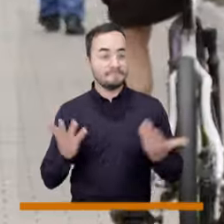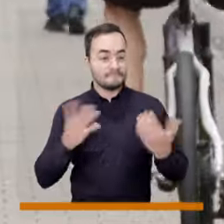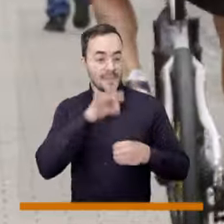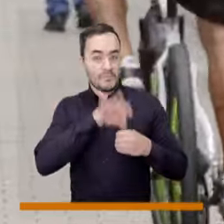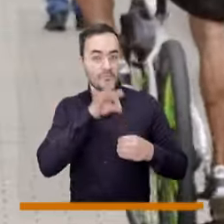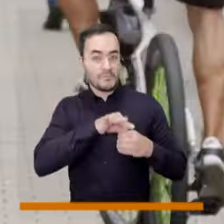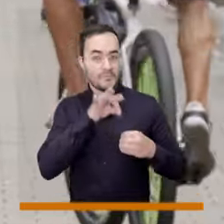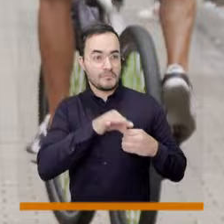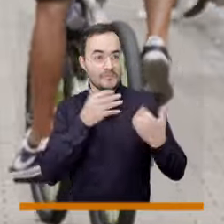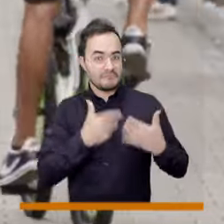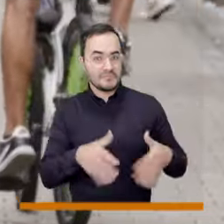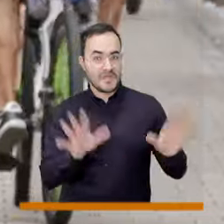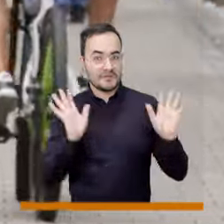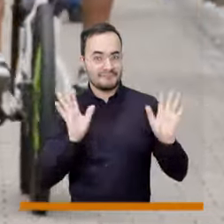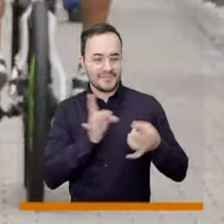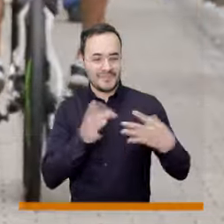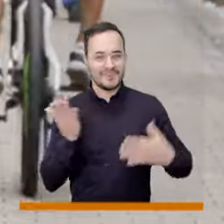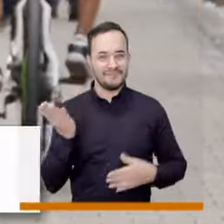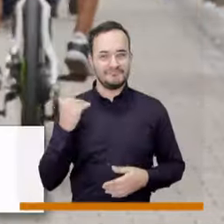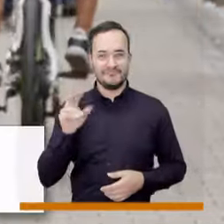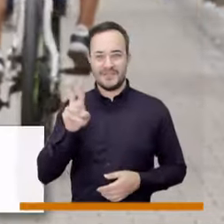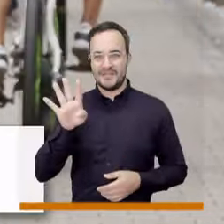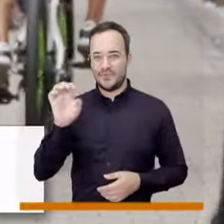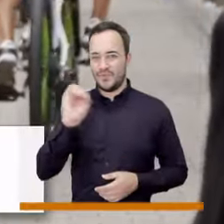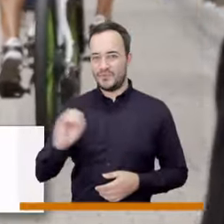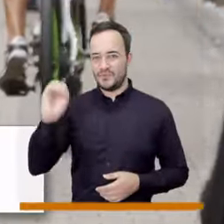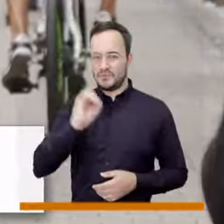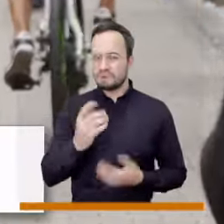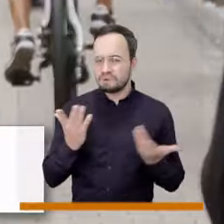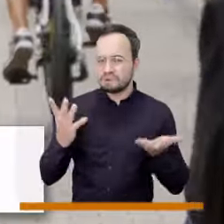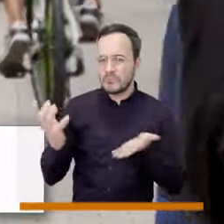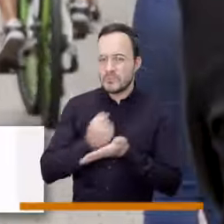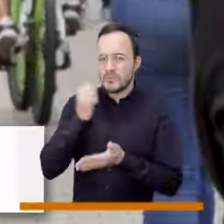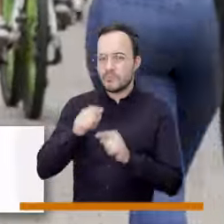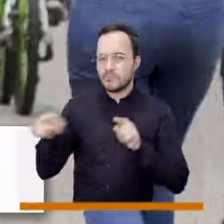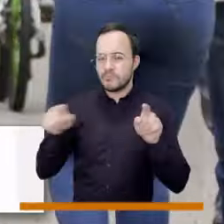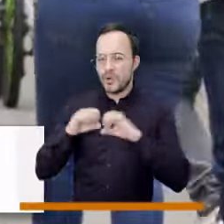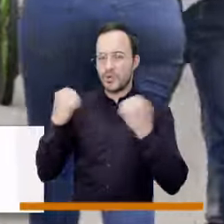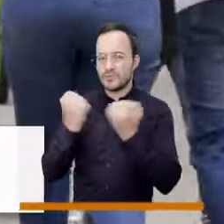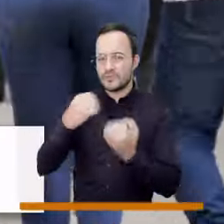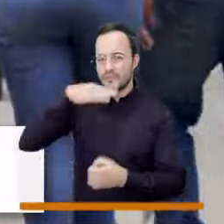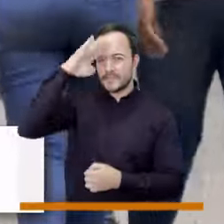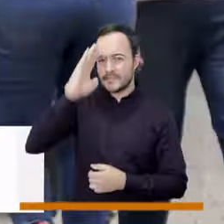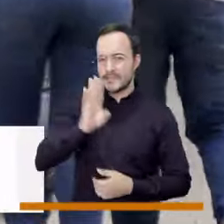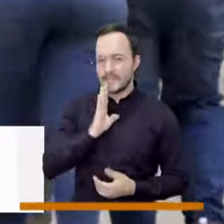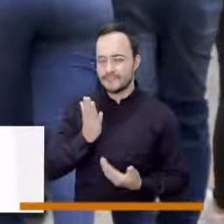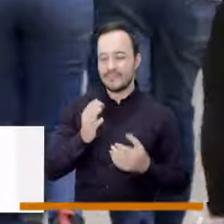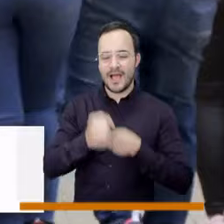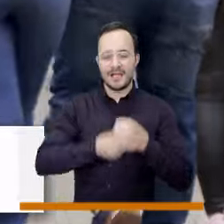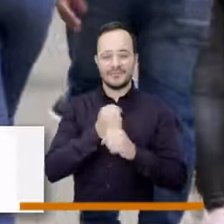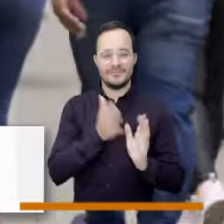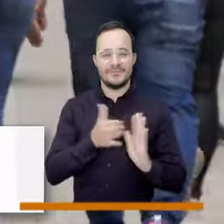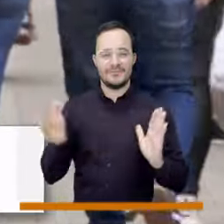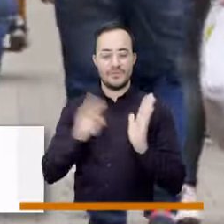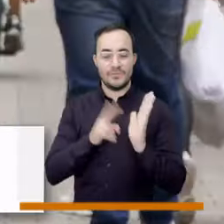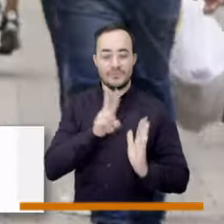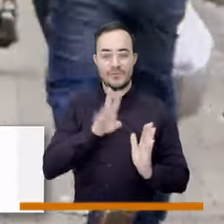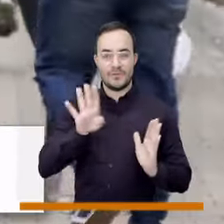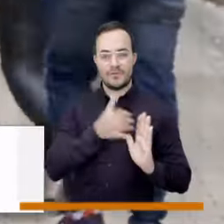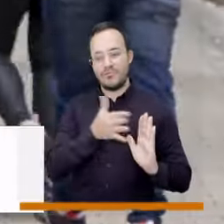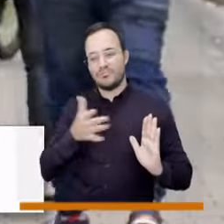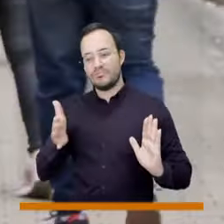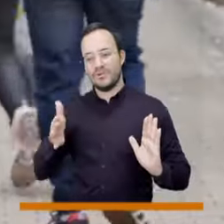después de las elecciones de este 29 de octubre, veamos cómo quedó el nuevo Consejo de Medellín para los años 2024